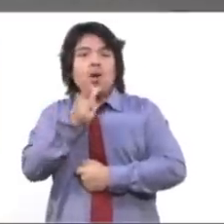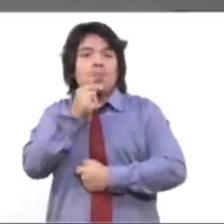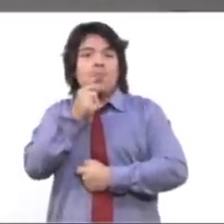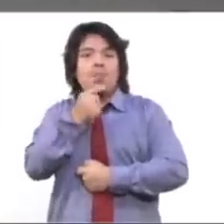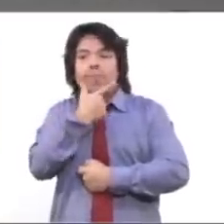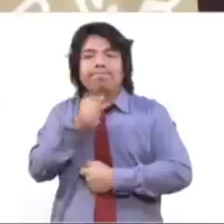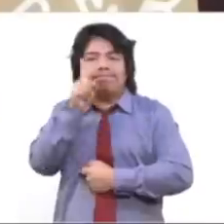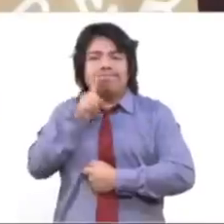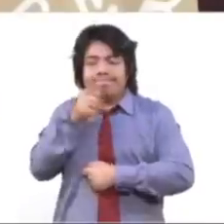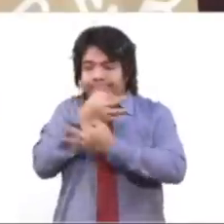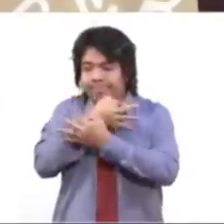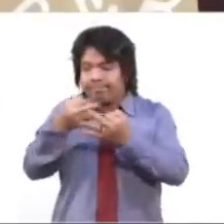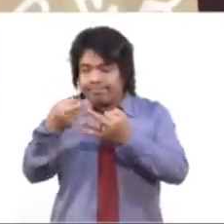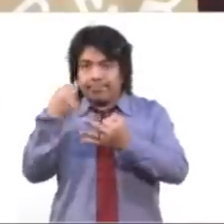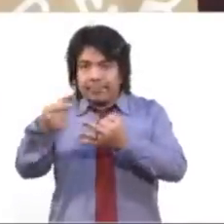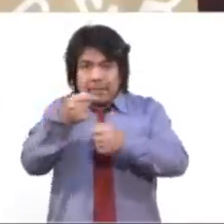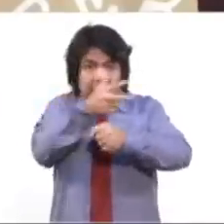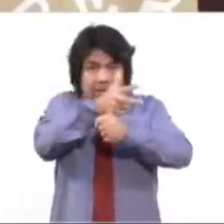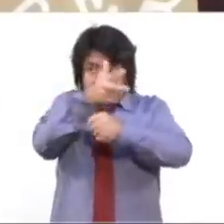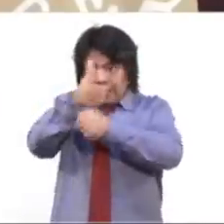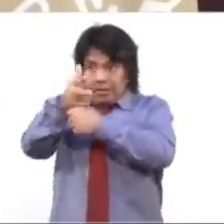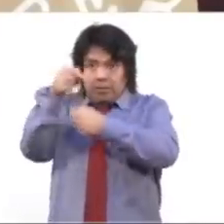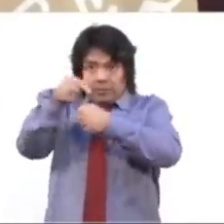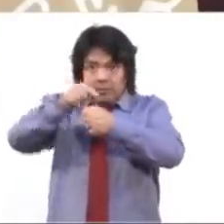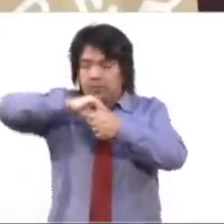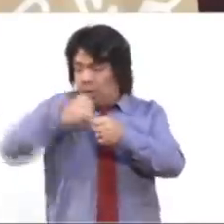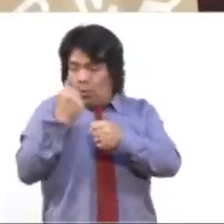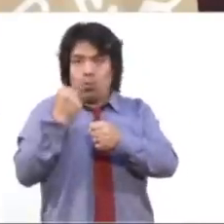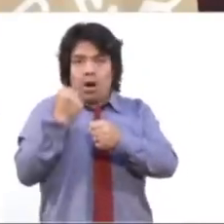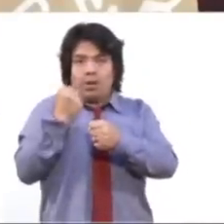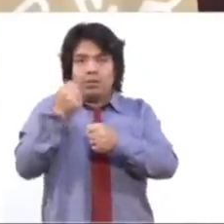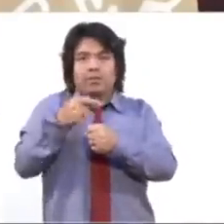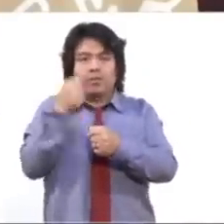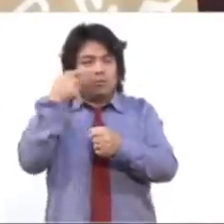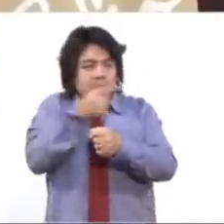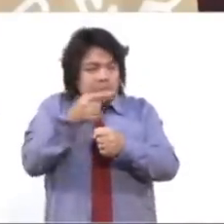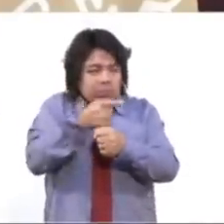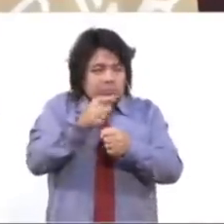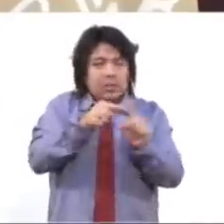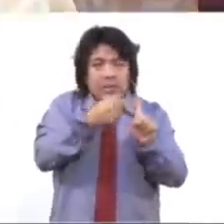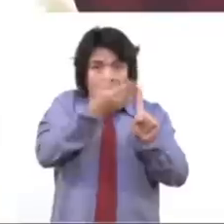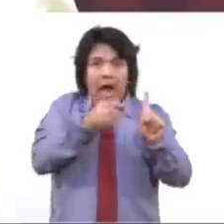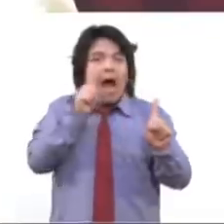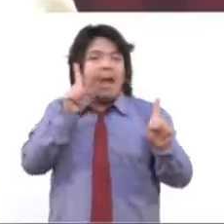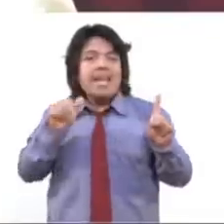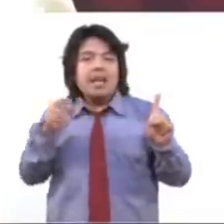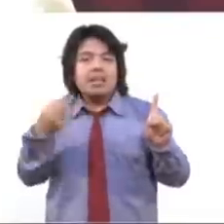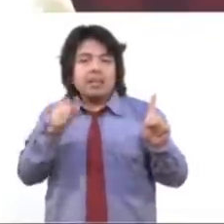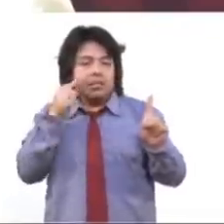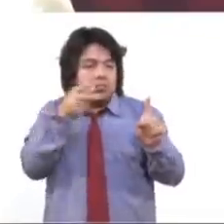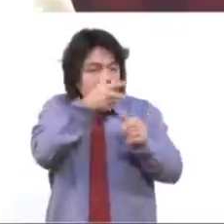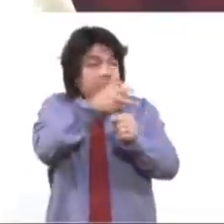investigación, el resguardo de las cámaras, del último lugar en el que fue vista con vida Ariadna.